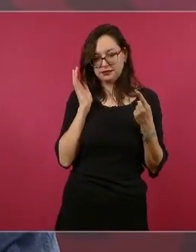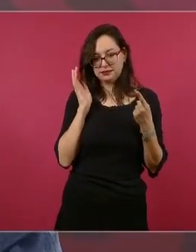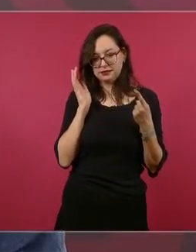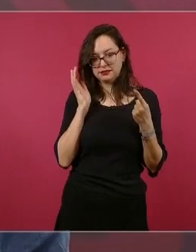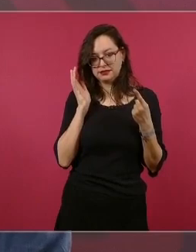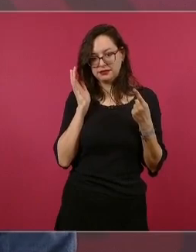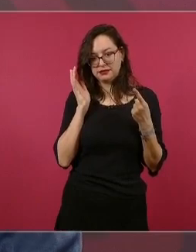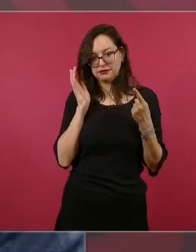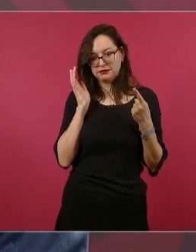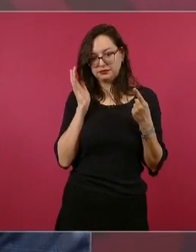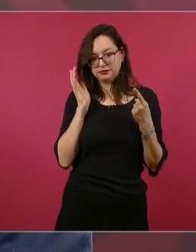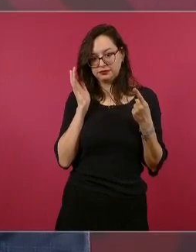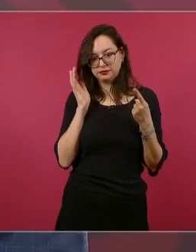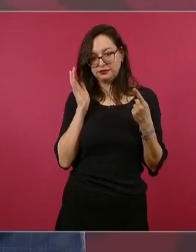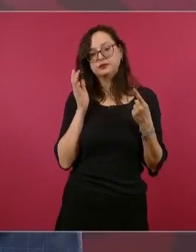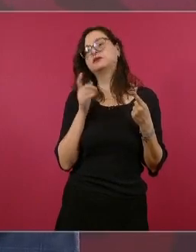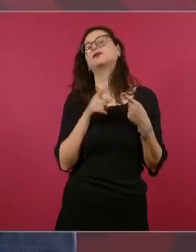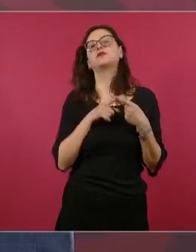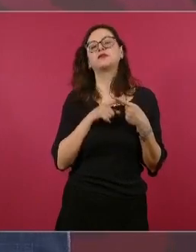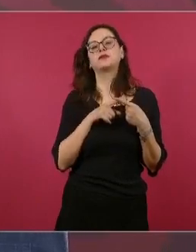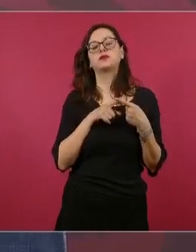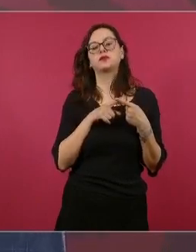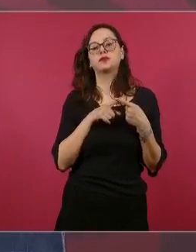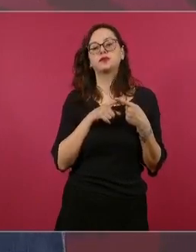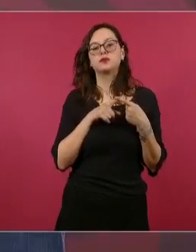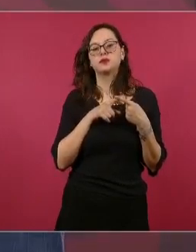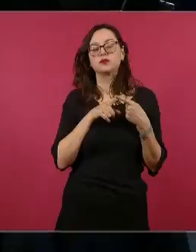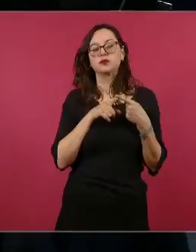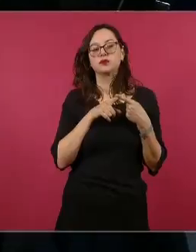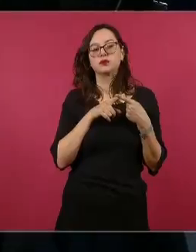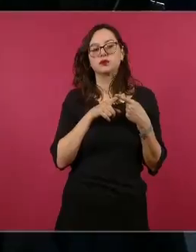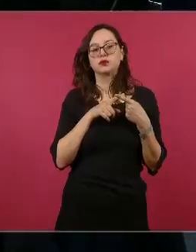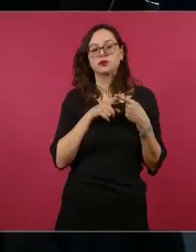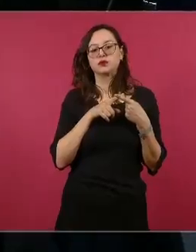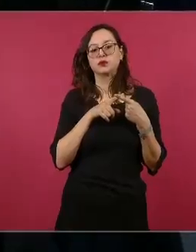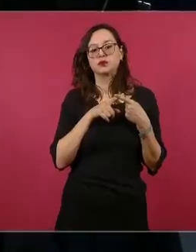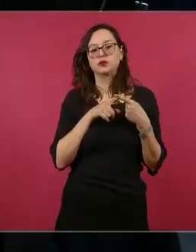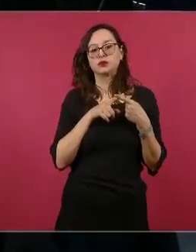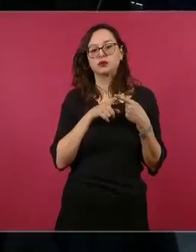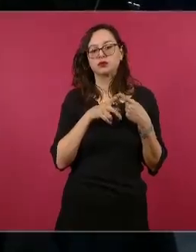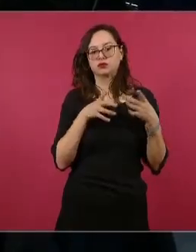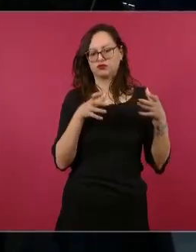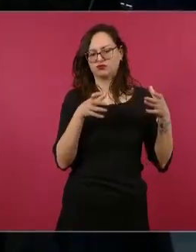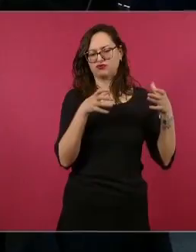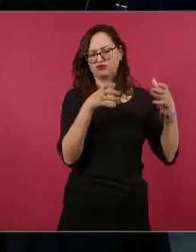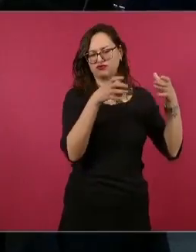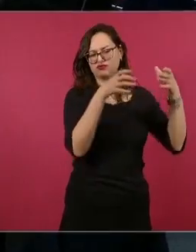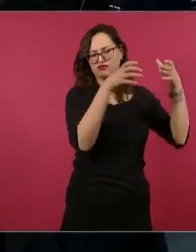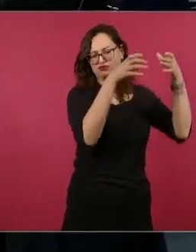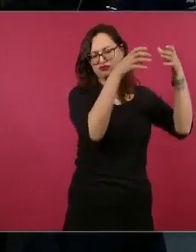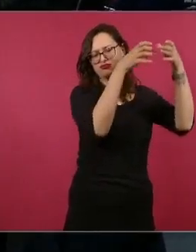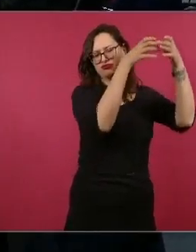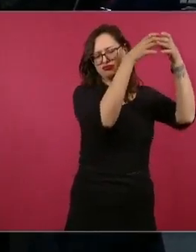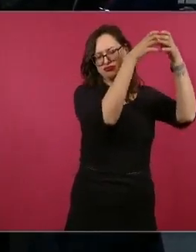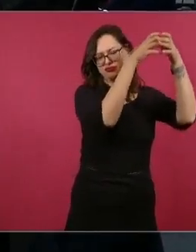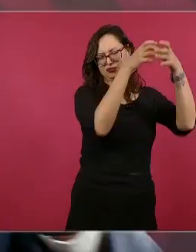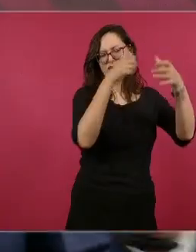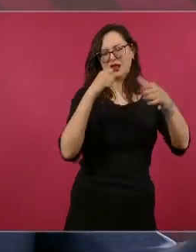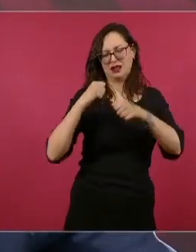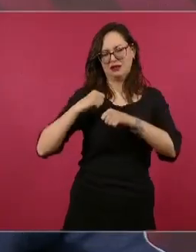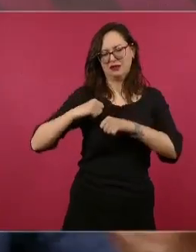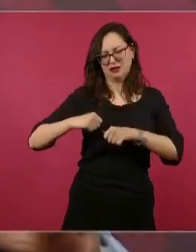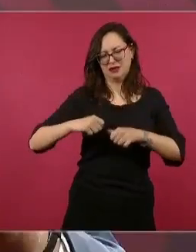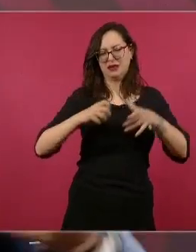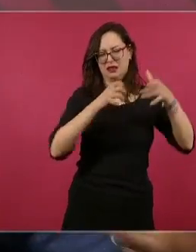estoy hablando de de las cúpulas porque hay gente conservadora